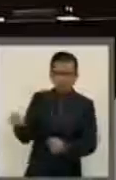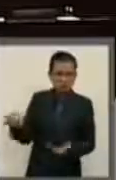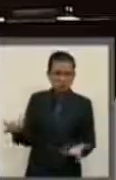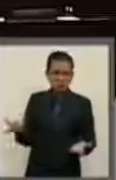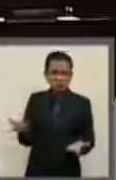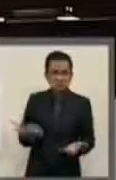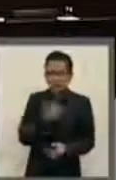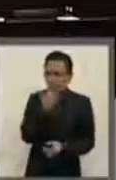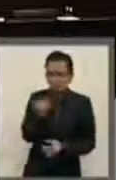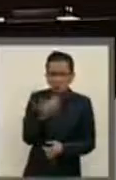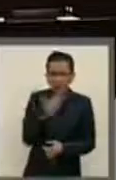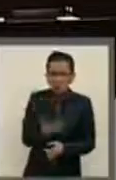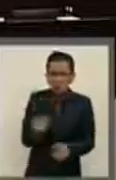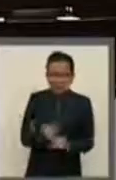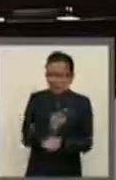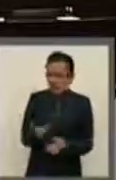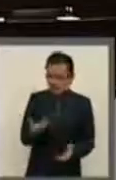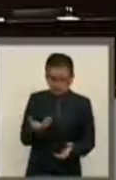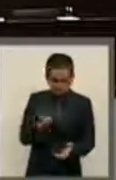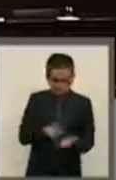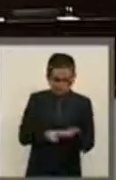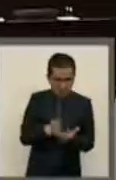resultado equivocada? Les pregunto.